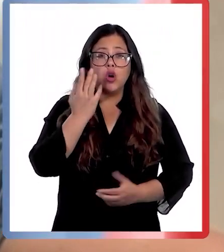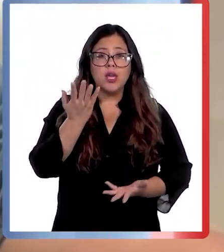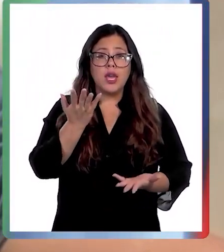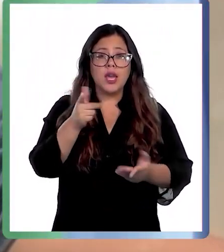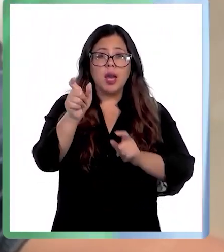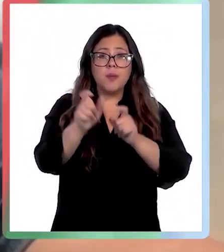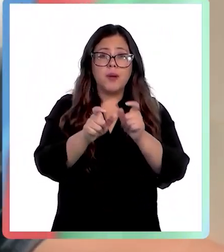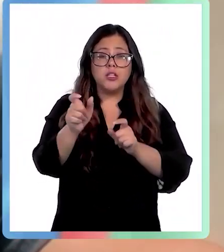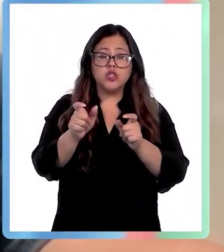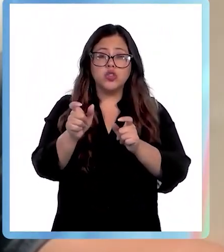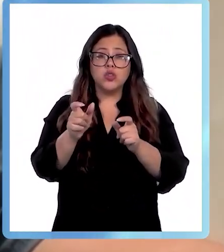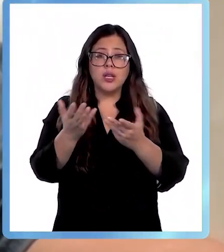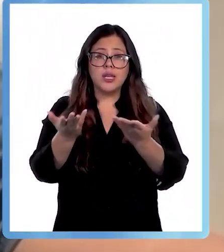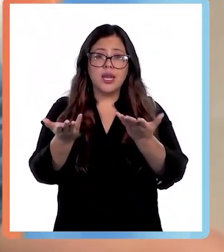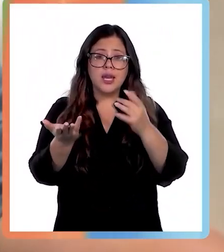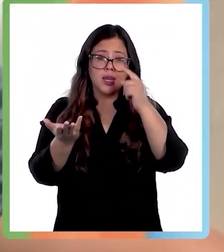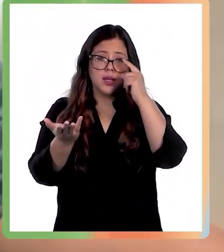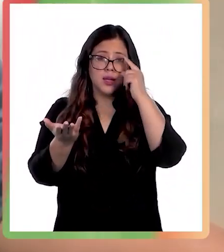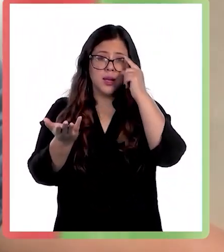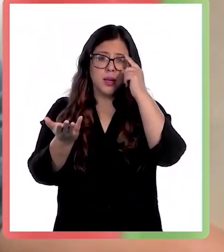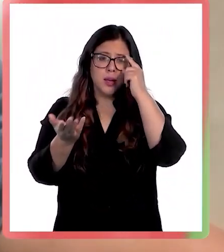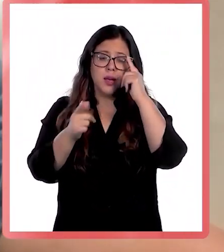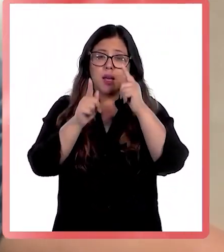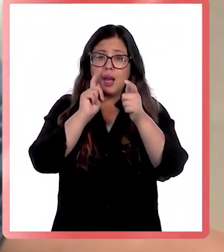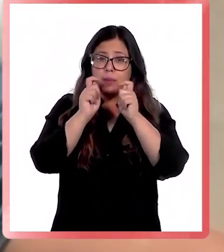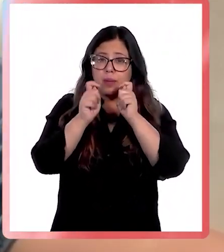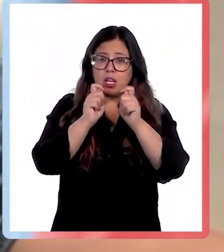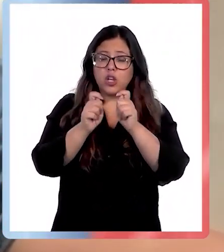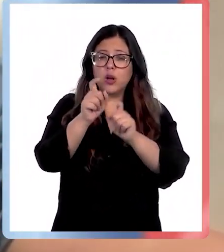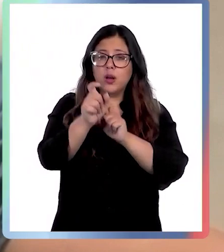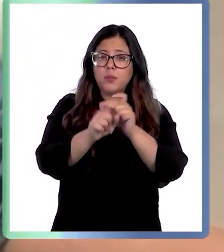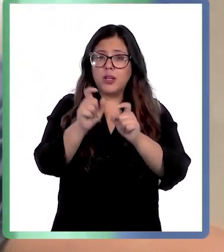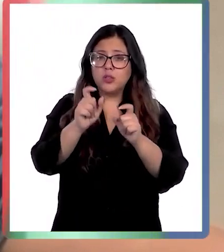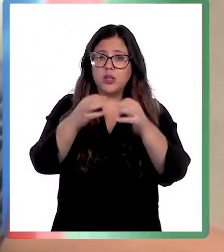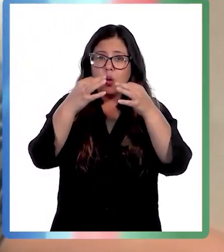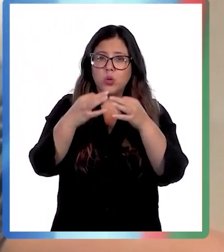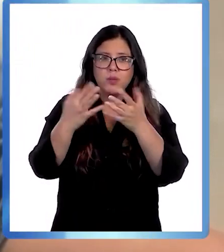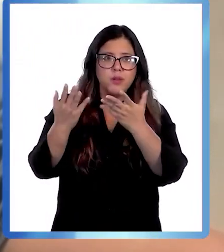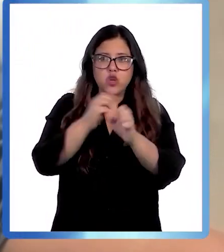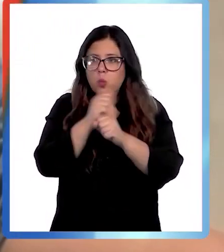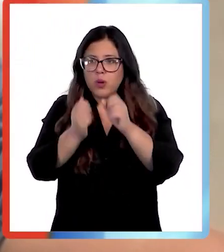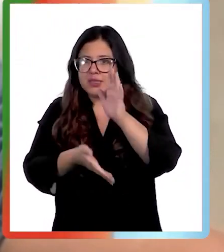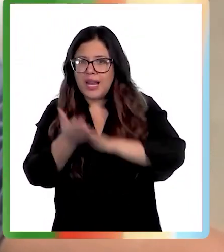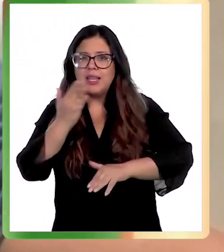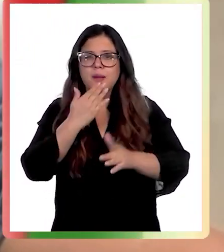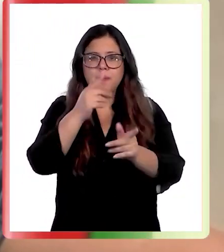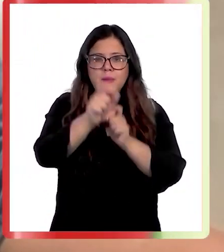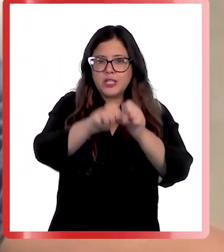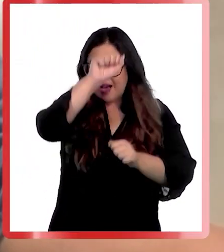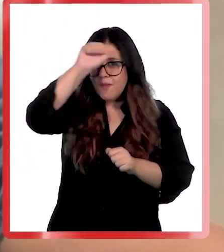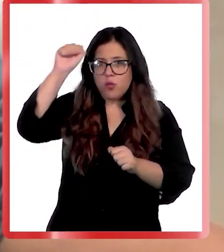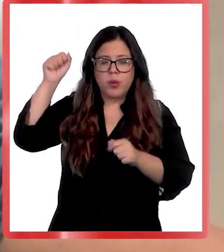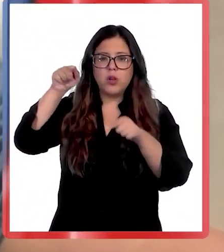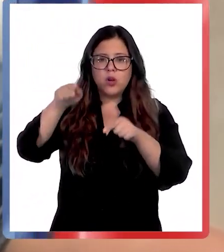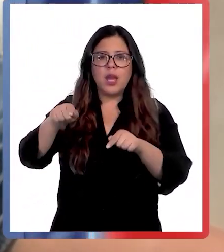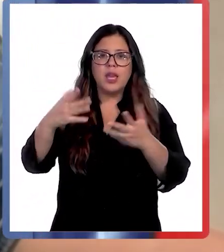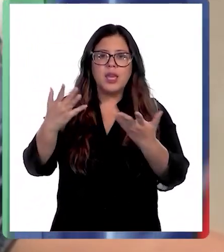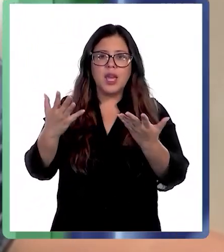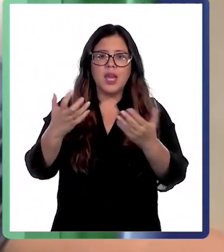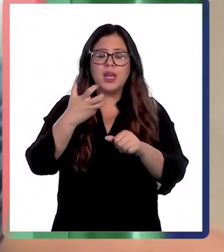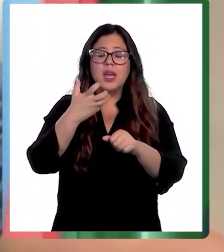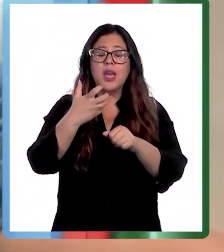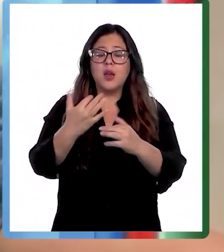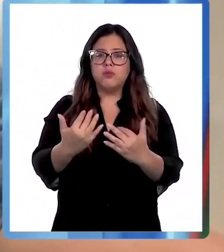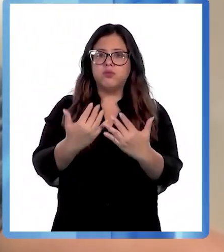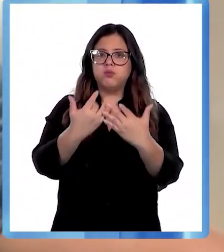expuestos son o las personas que quedan atrapadas o los bomberos que valientemente combaten este tipo de eventos, donde directamente